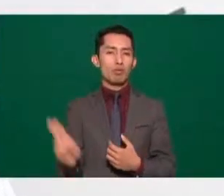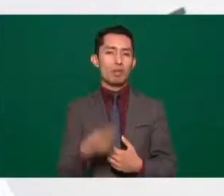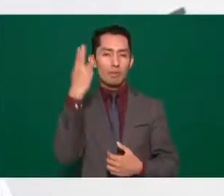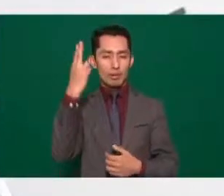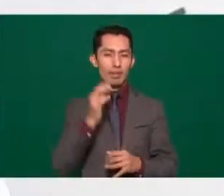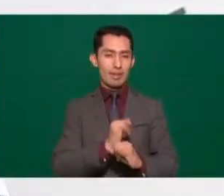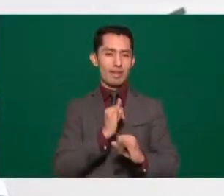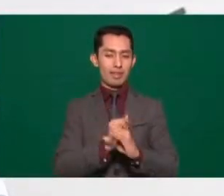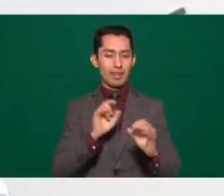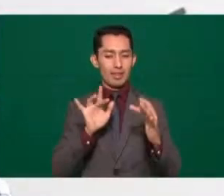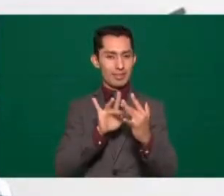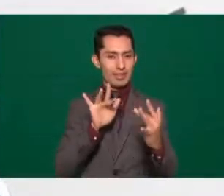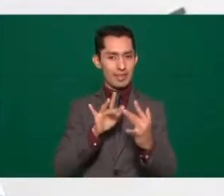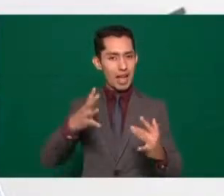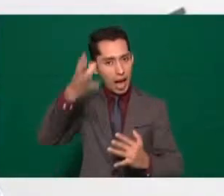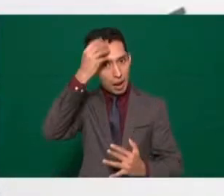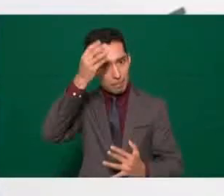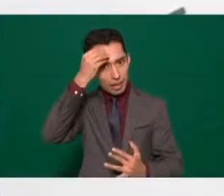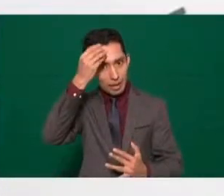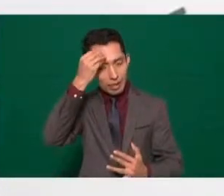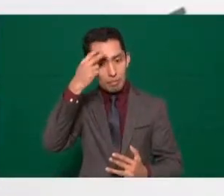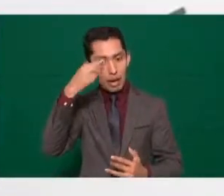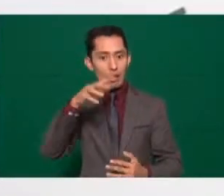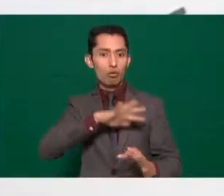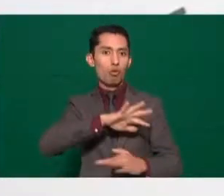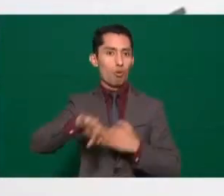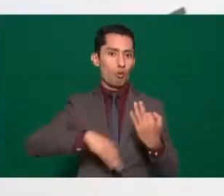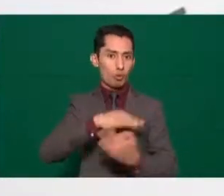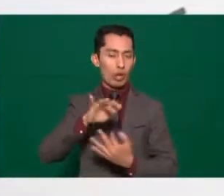Hidalgo, que busca atender a los sectores sociales más